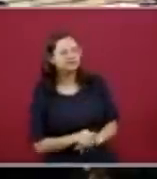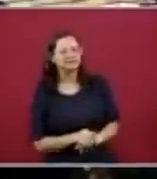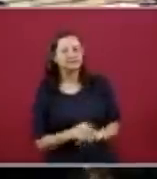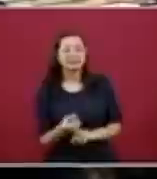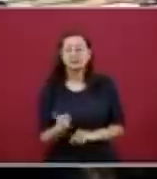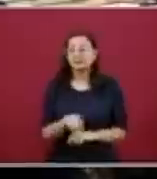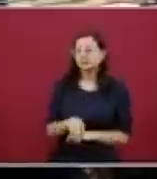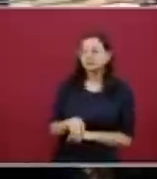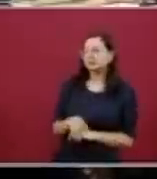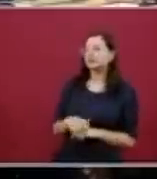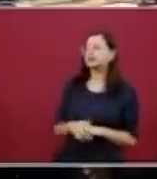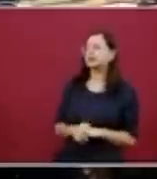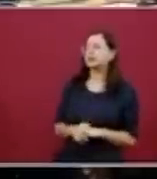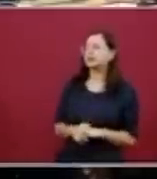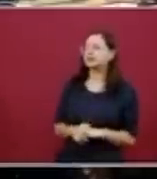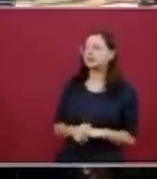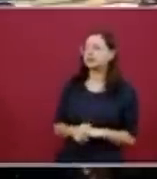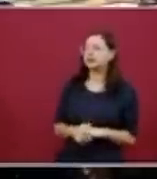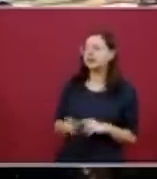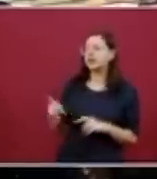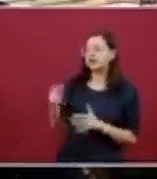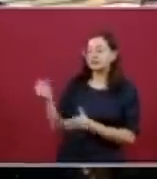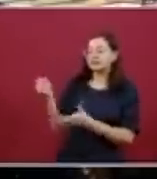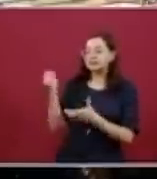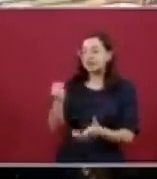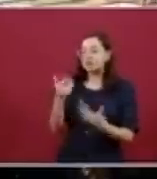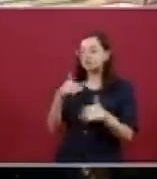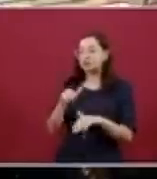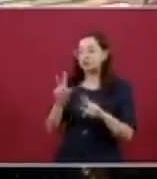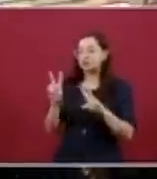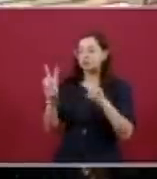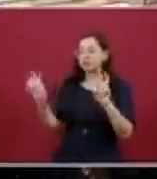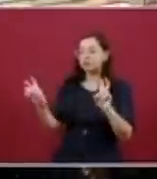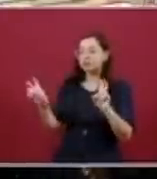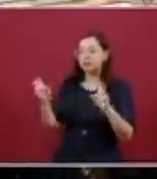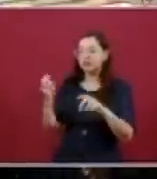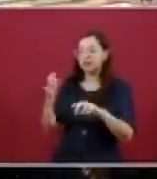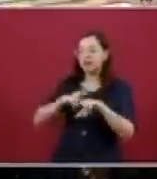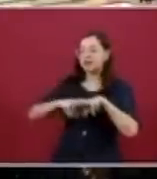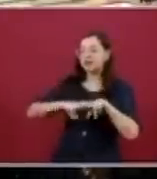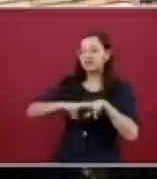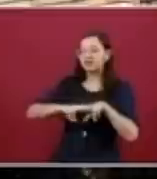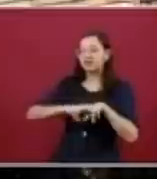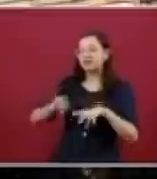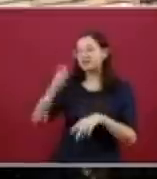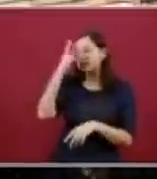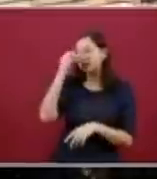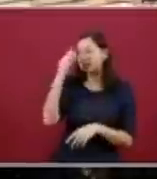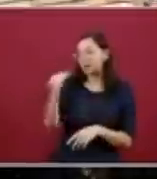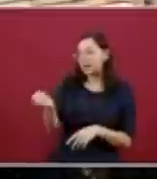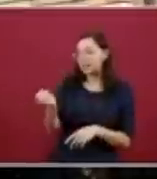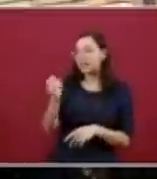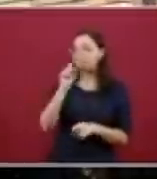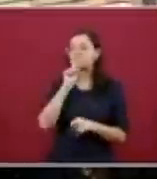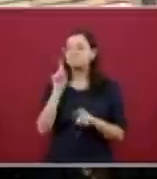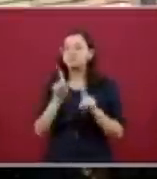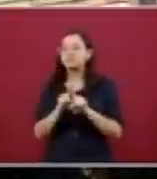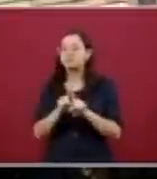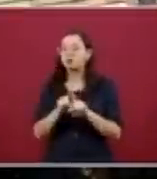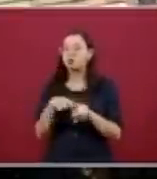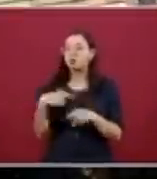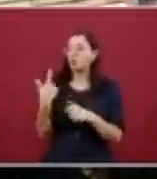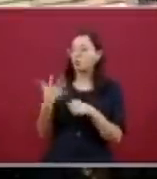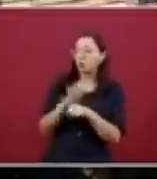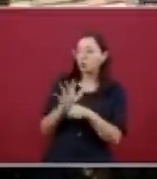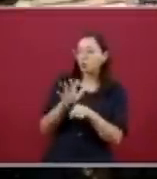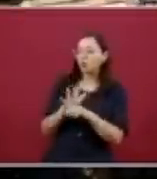El ambiente que se siente con los inversionistas en relación al Tren Maya y también qué empresas van a